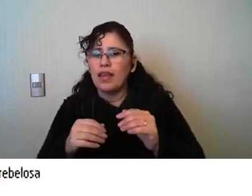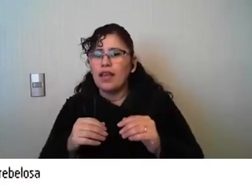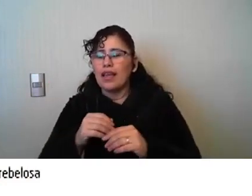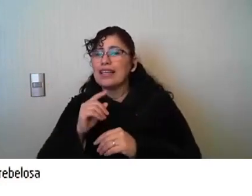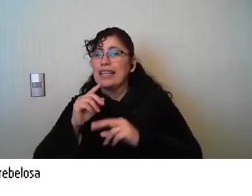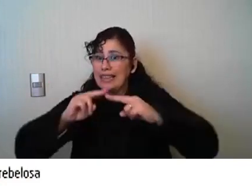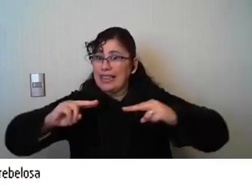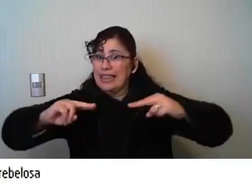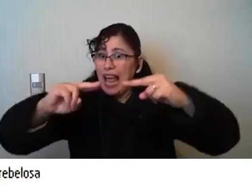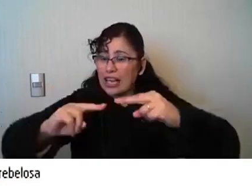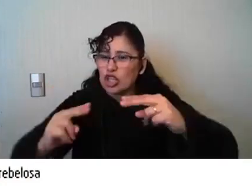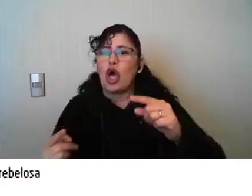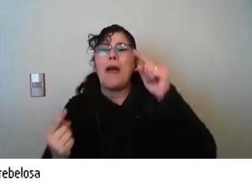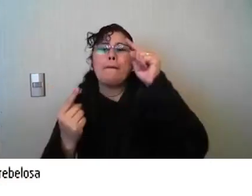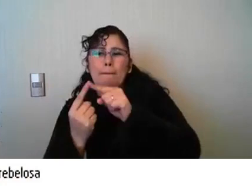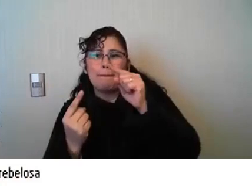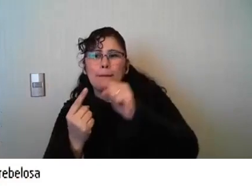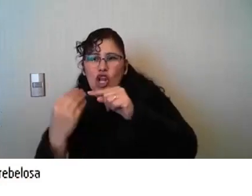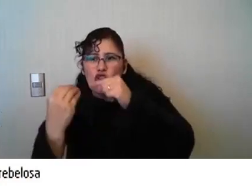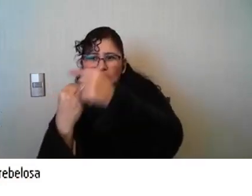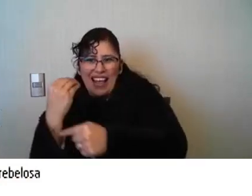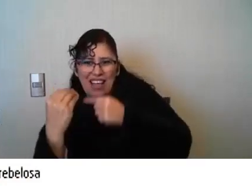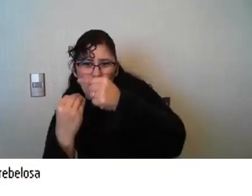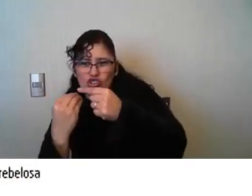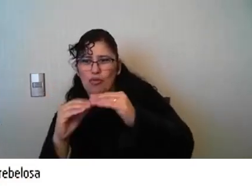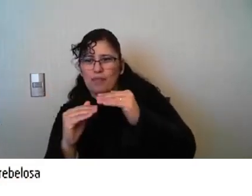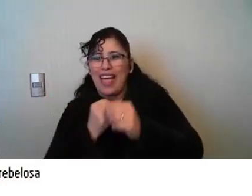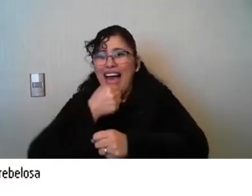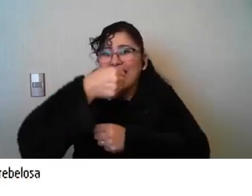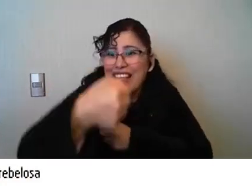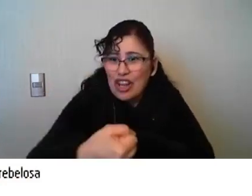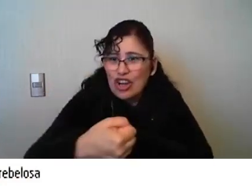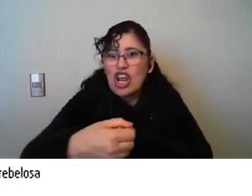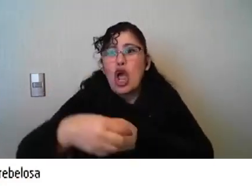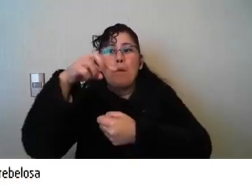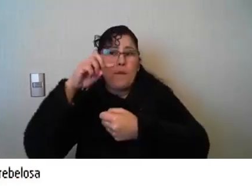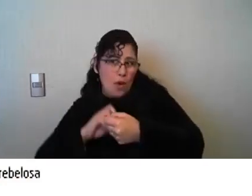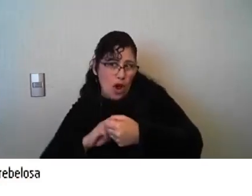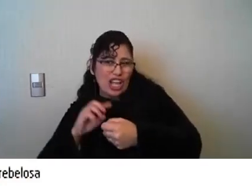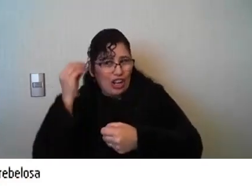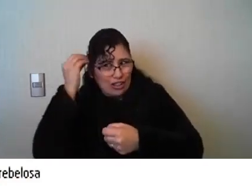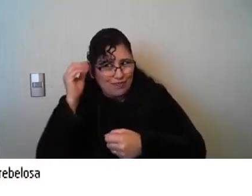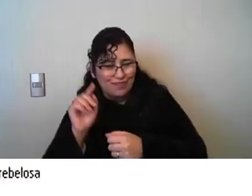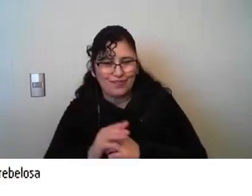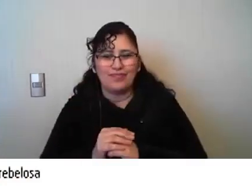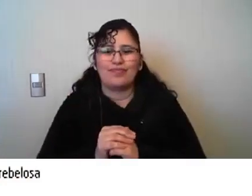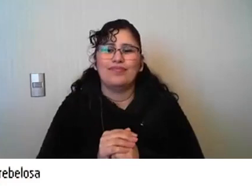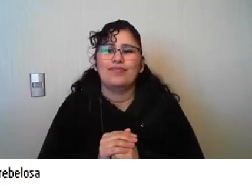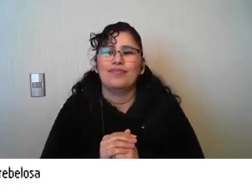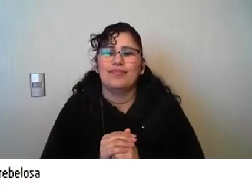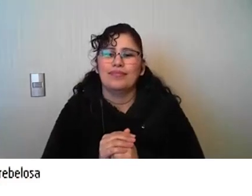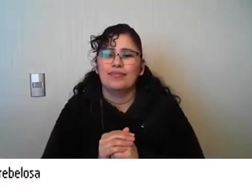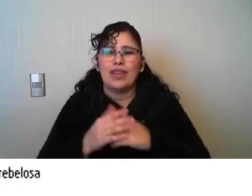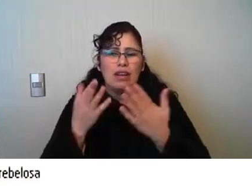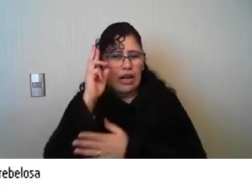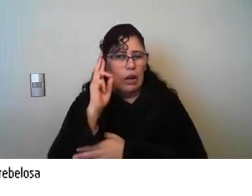tractos espinocerebelosos. Y tenemos uno anterior y tenemos uno posterior. Recuerden